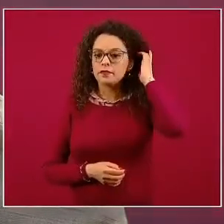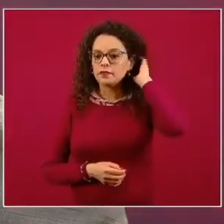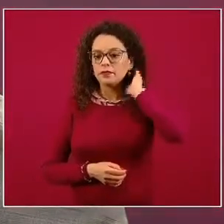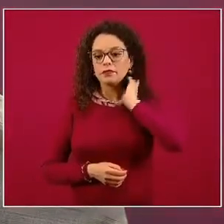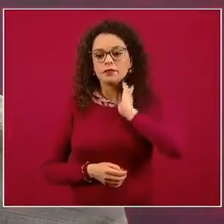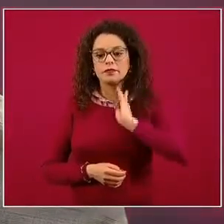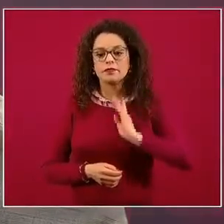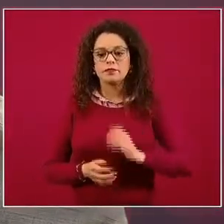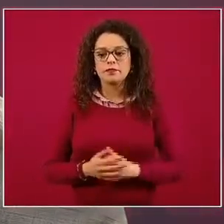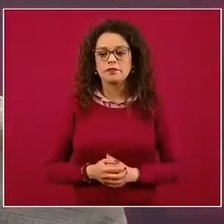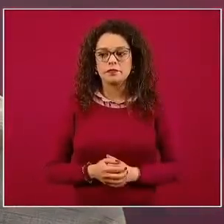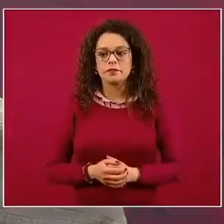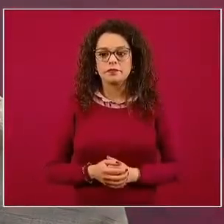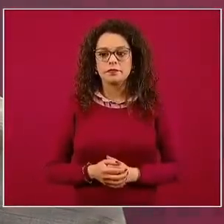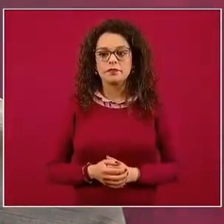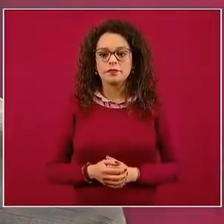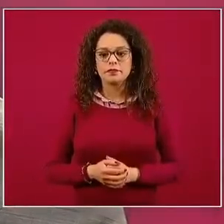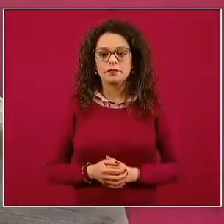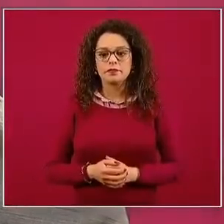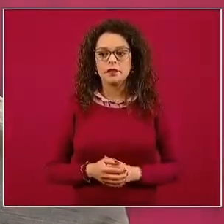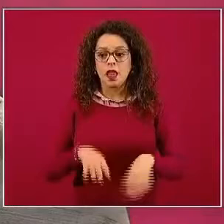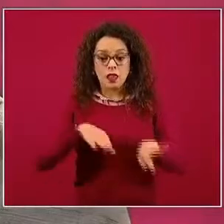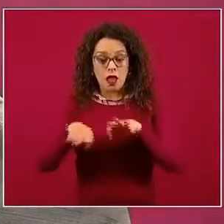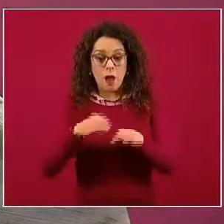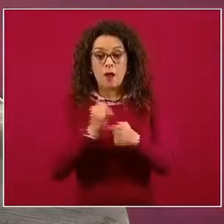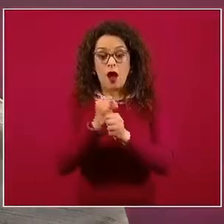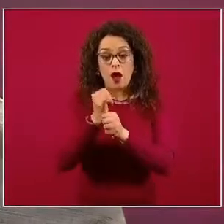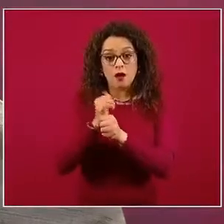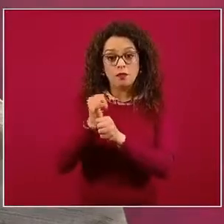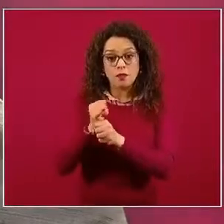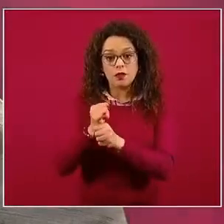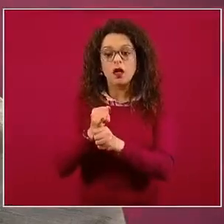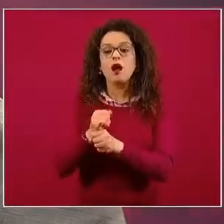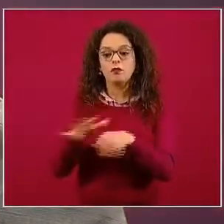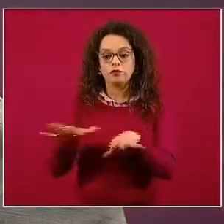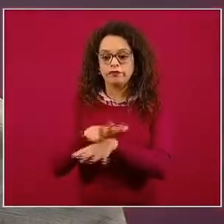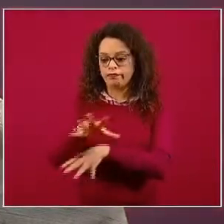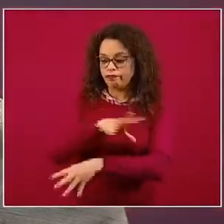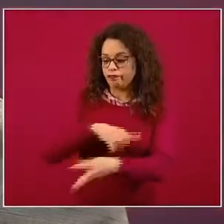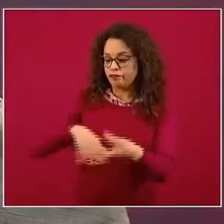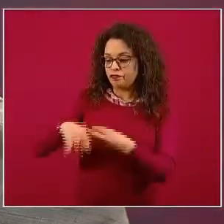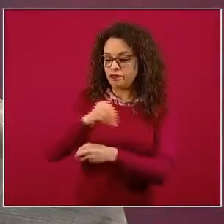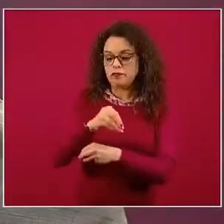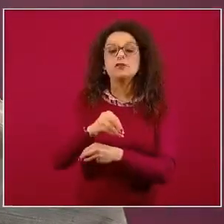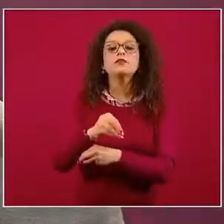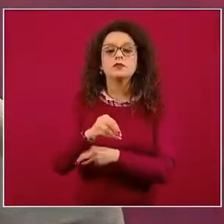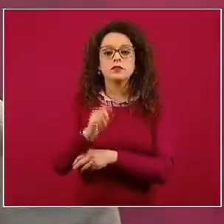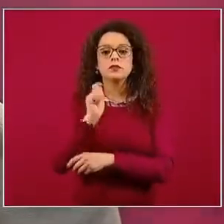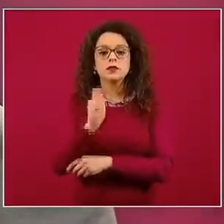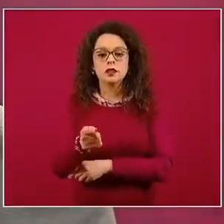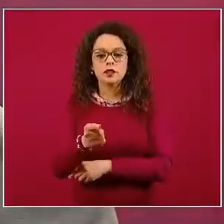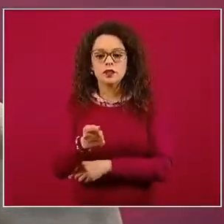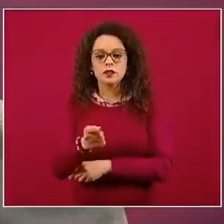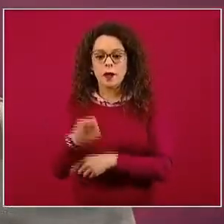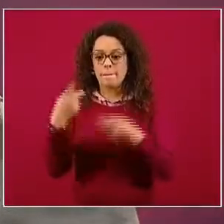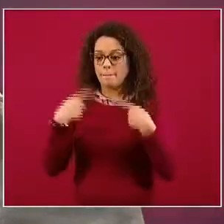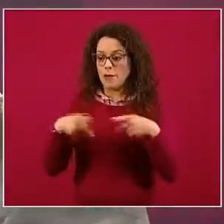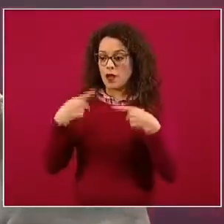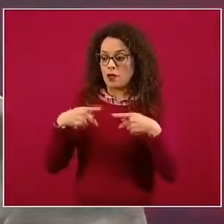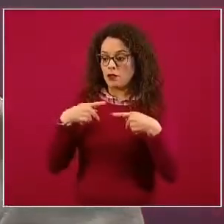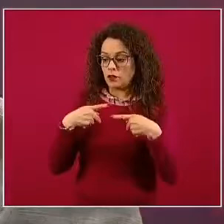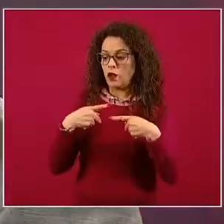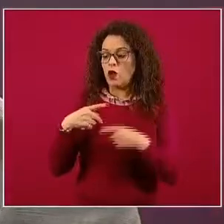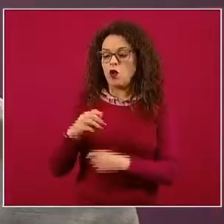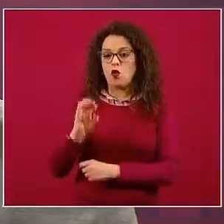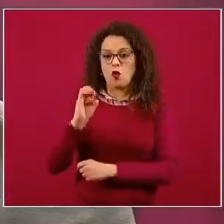sustitución de parte del trabajo de investigación en manos de personas o